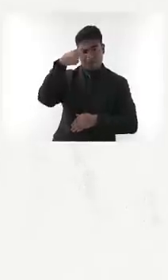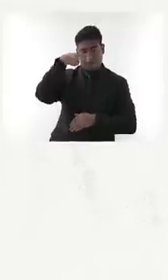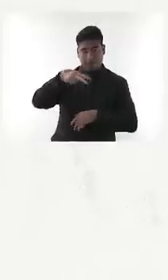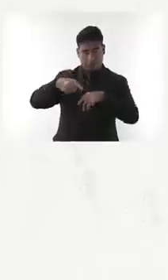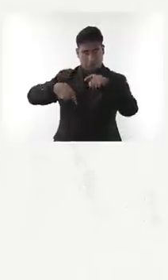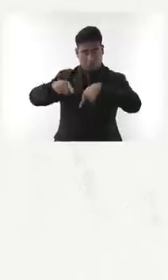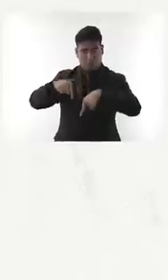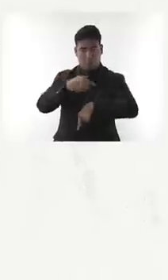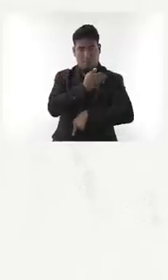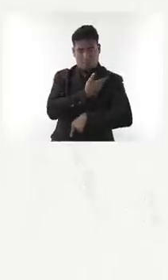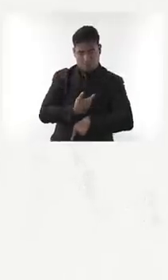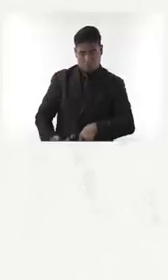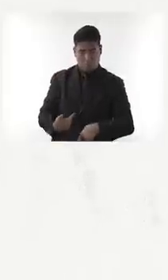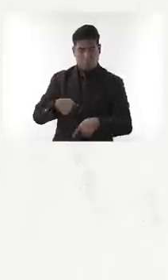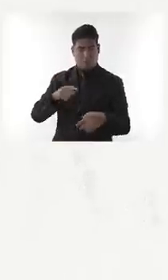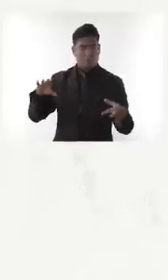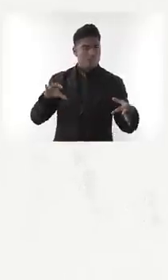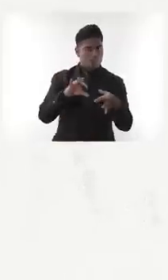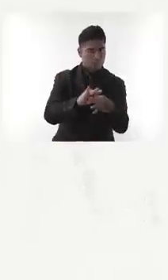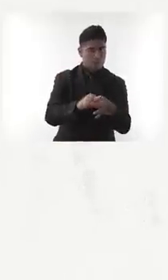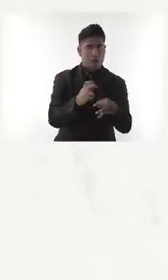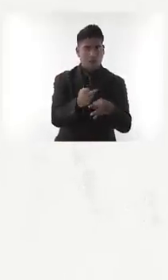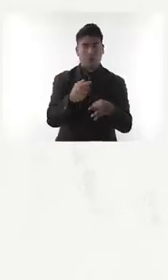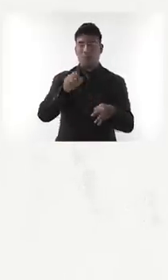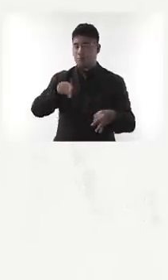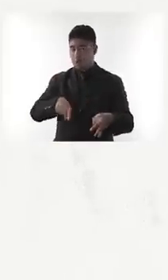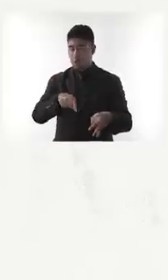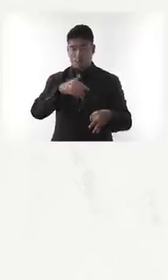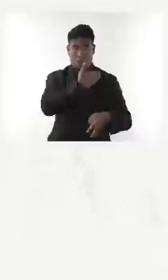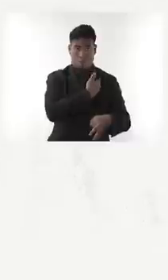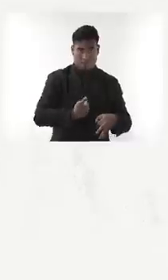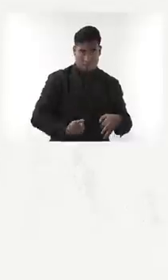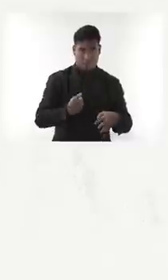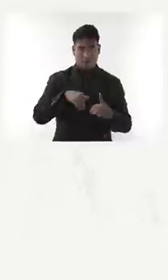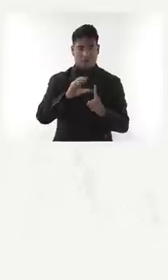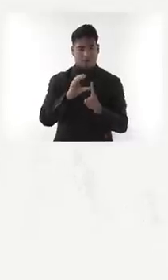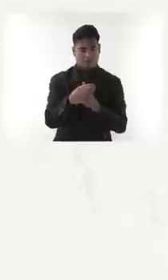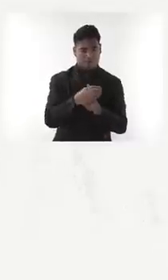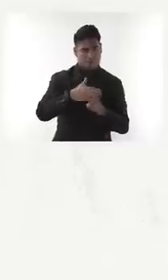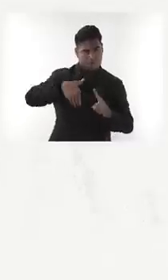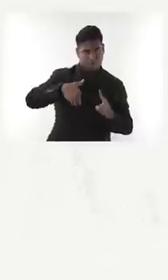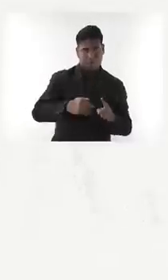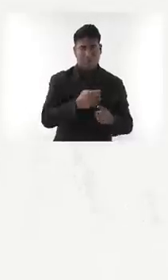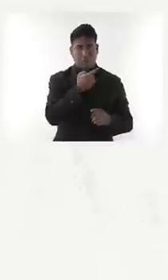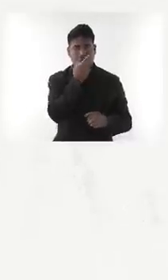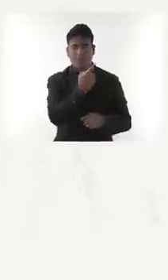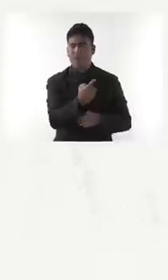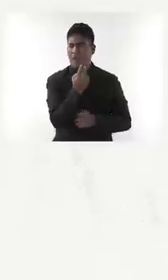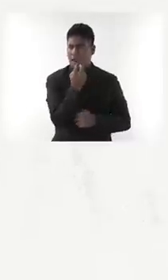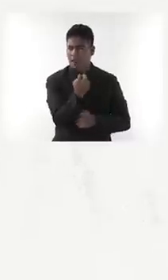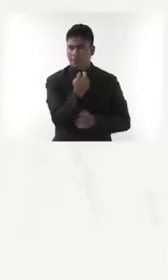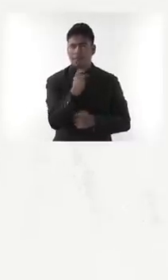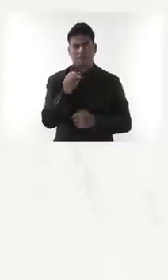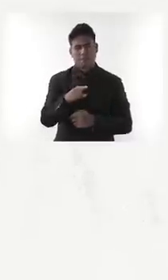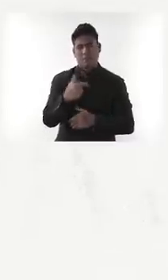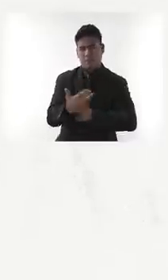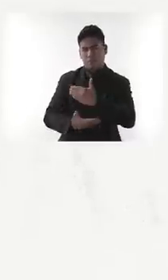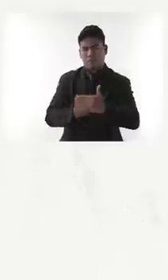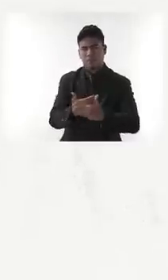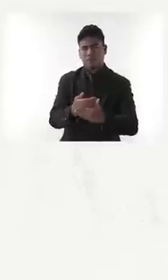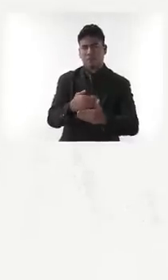como presidente de dicho comité. Les aclaramos que también invitamos al señor Jesús Martínez Patiño,